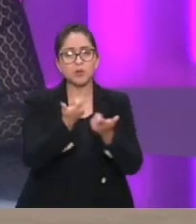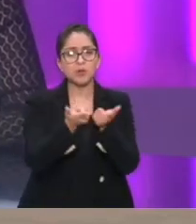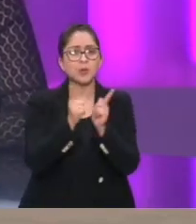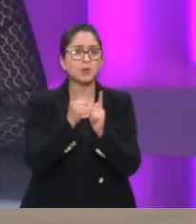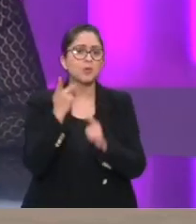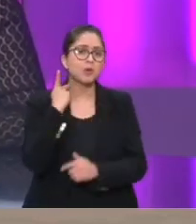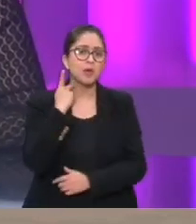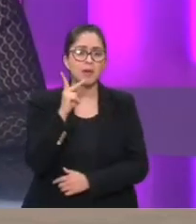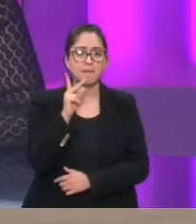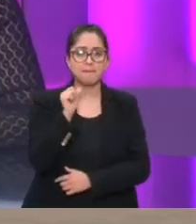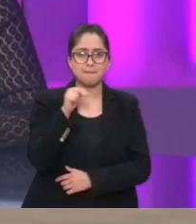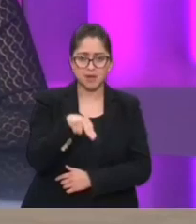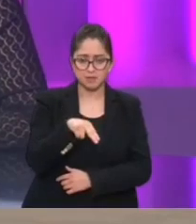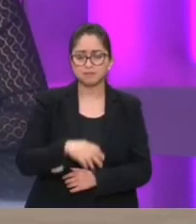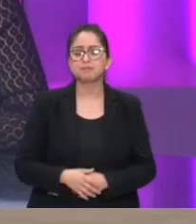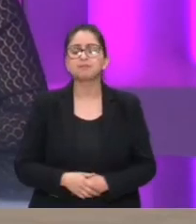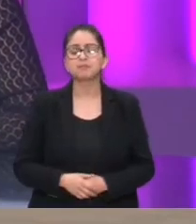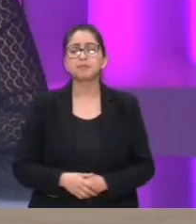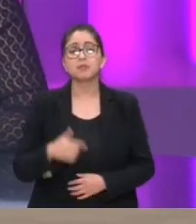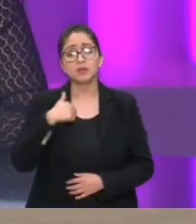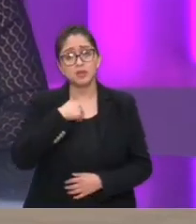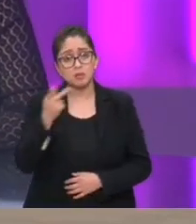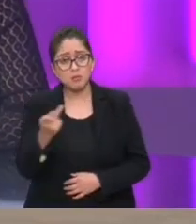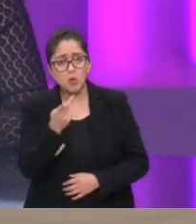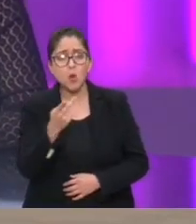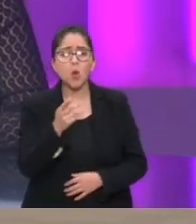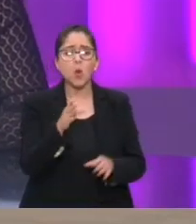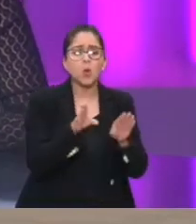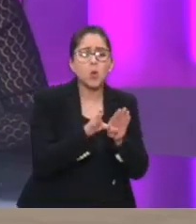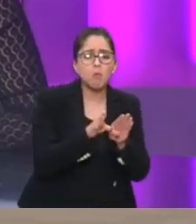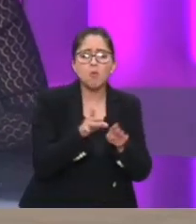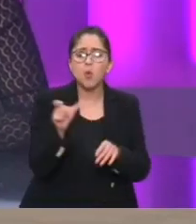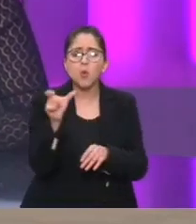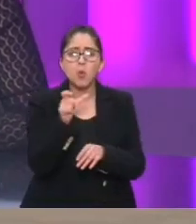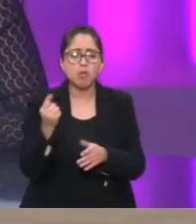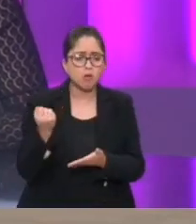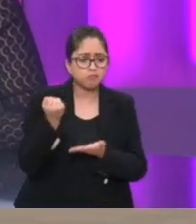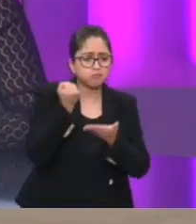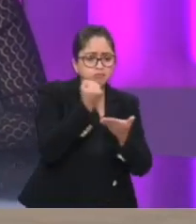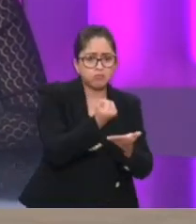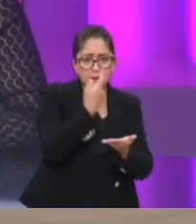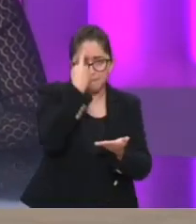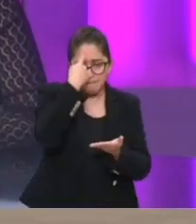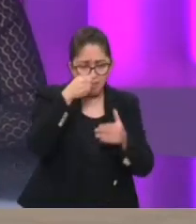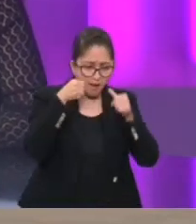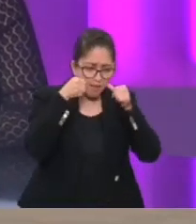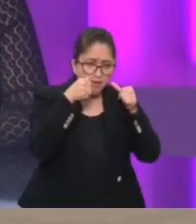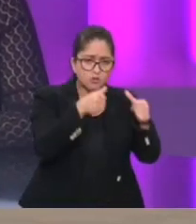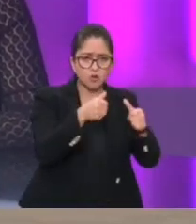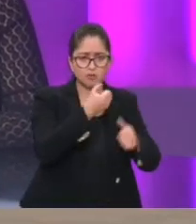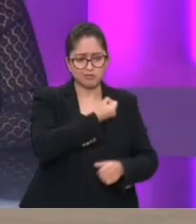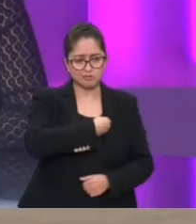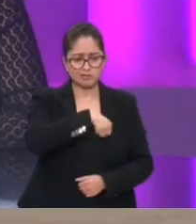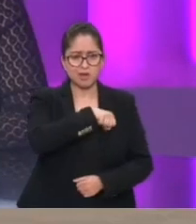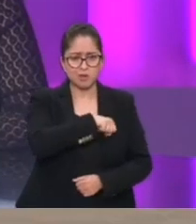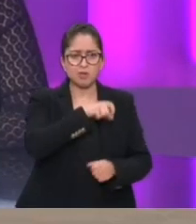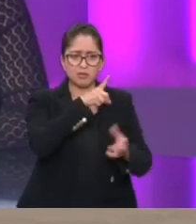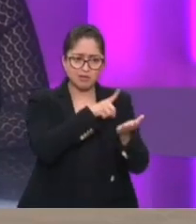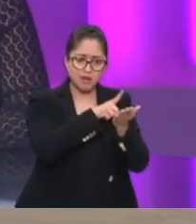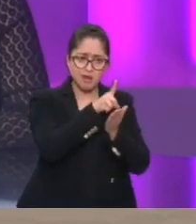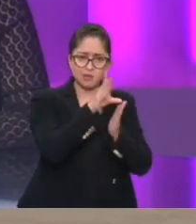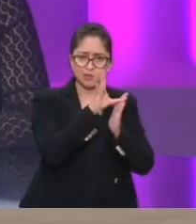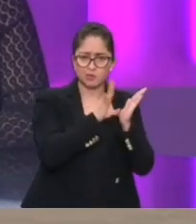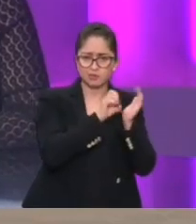Le recuerdo la pregunta, ¿cuánto y cómo invertir en salud para garantizar el acceso, los servicios a este derecho constitucional? Hasta